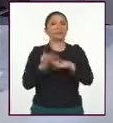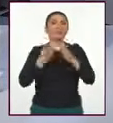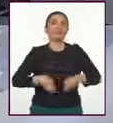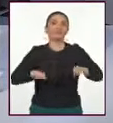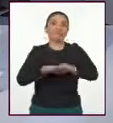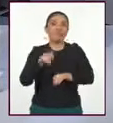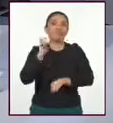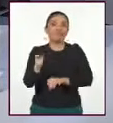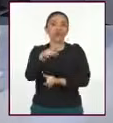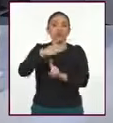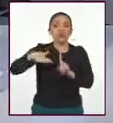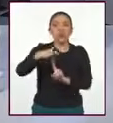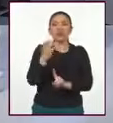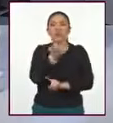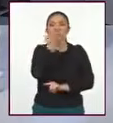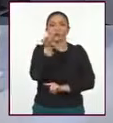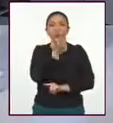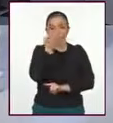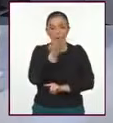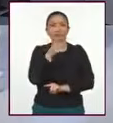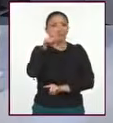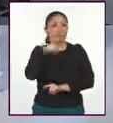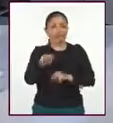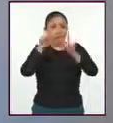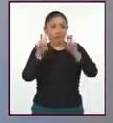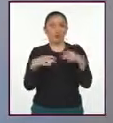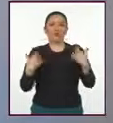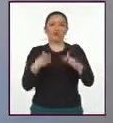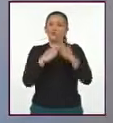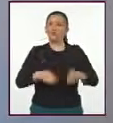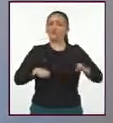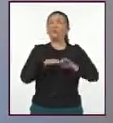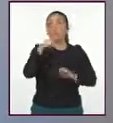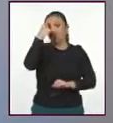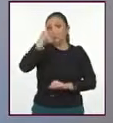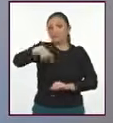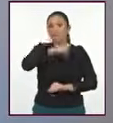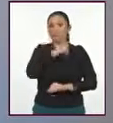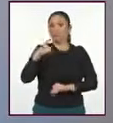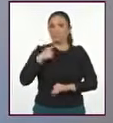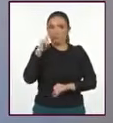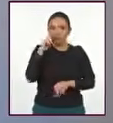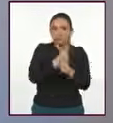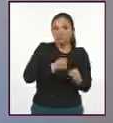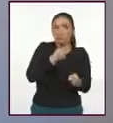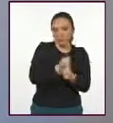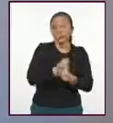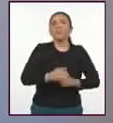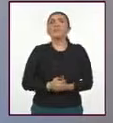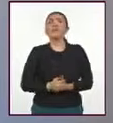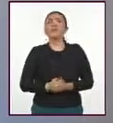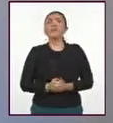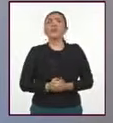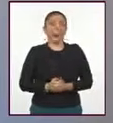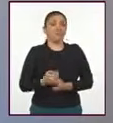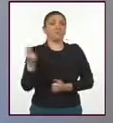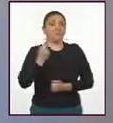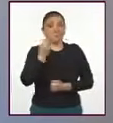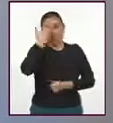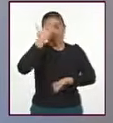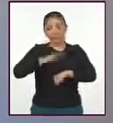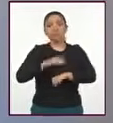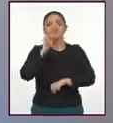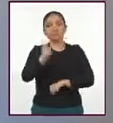es el contexto escolar. Es un tema fundamental para que lo vayamos revisando. Para esto hay que tener en cuenta